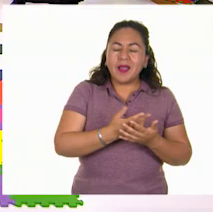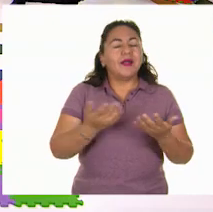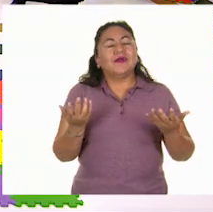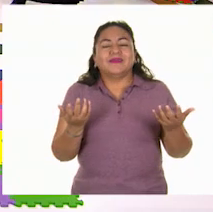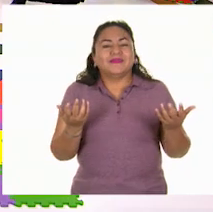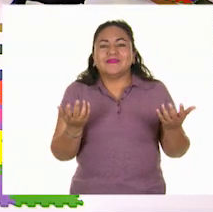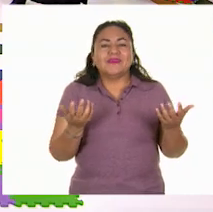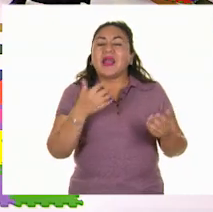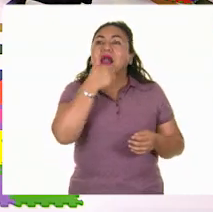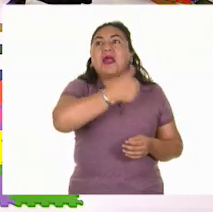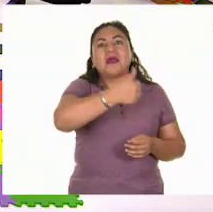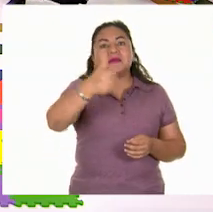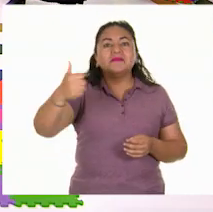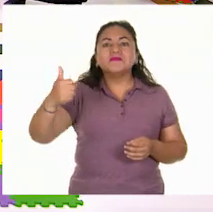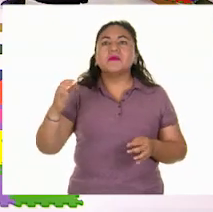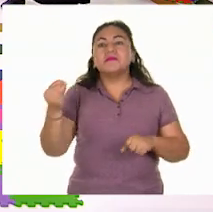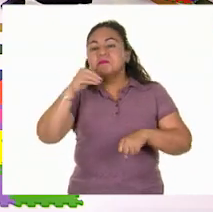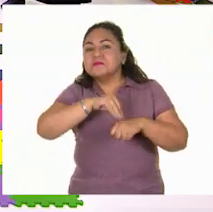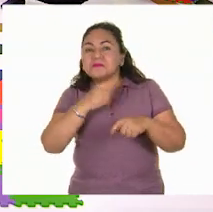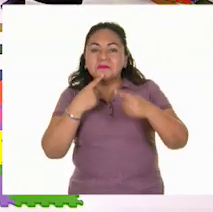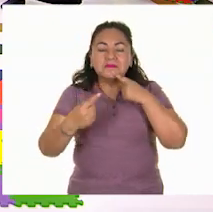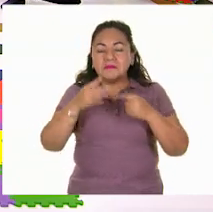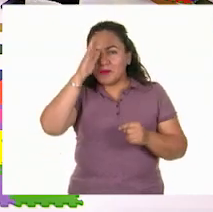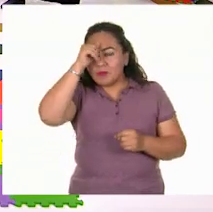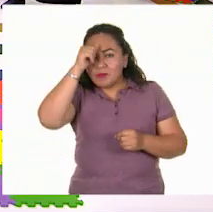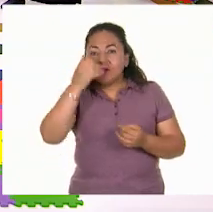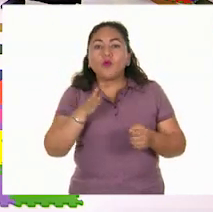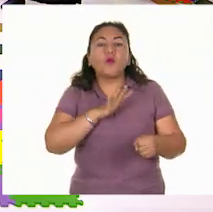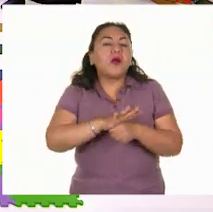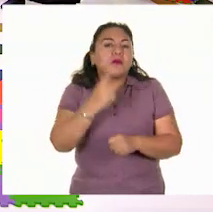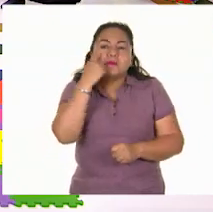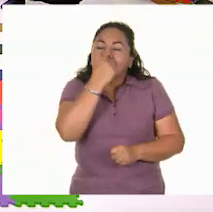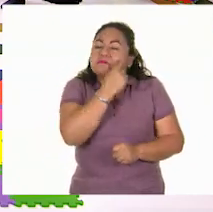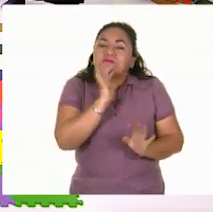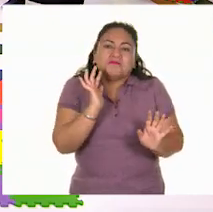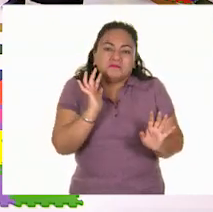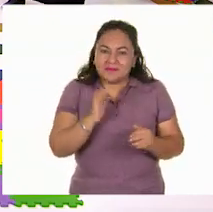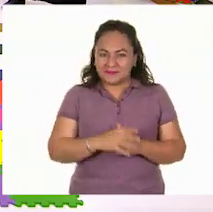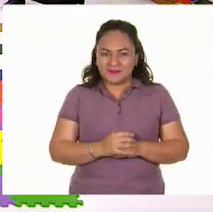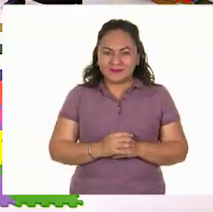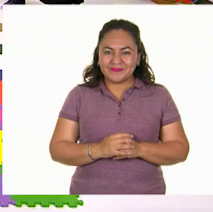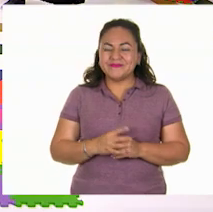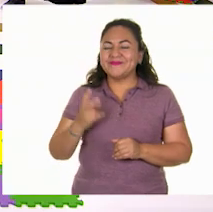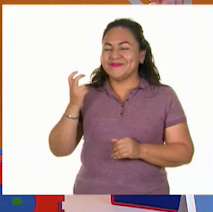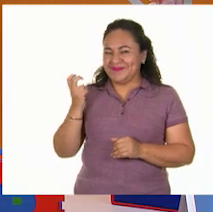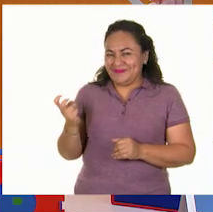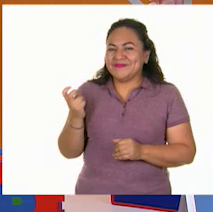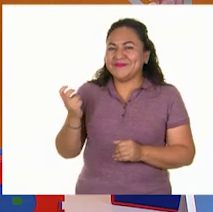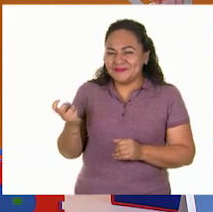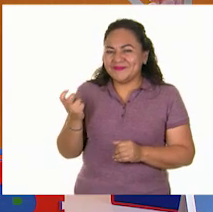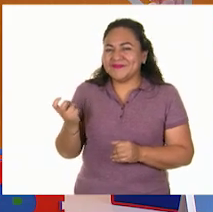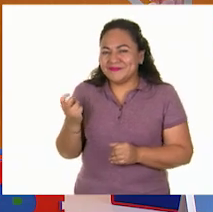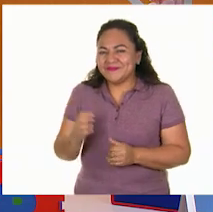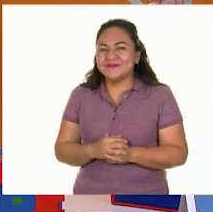fin, cada quien se va a poner de acuerdo como mejor pueda hacerlo. Exactamente. ¿Qué te parecen